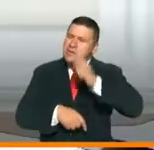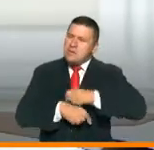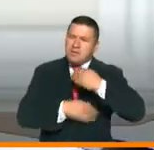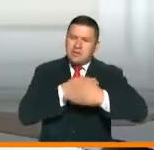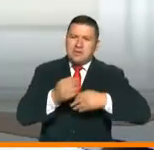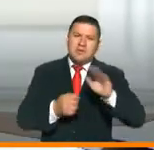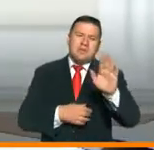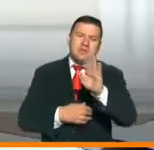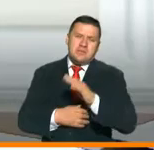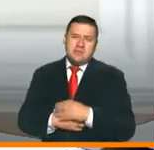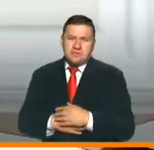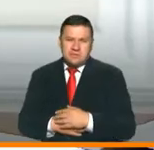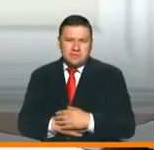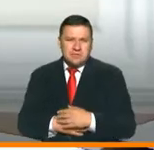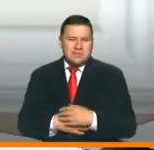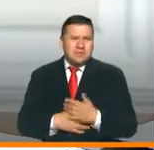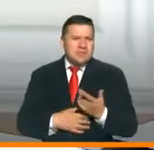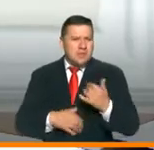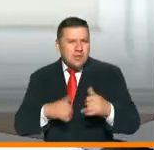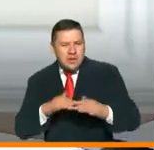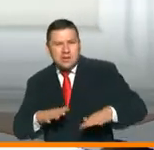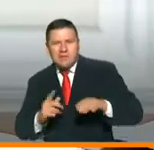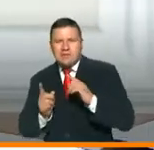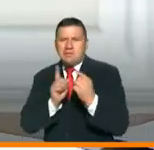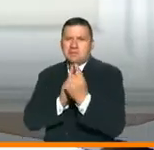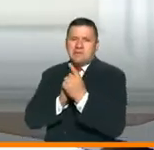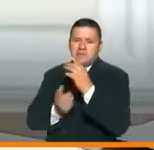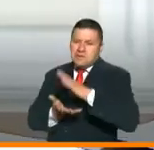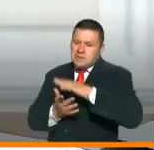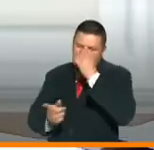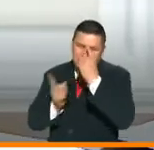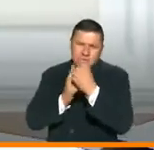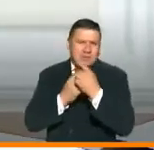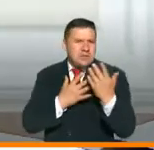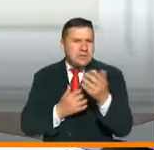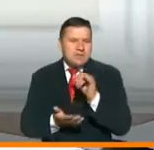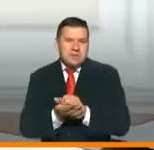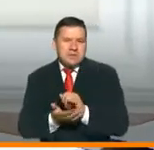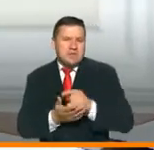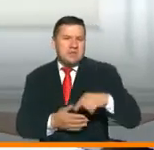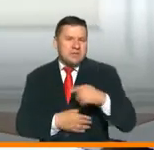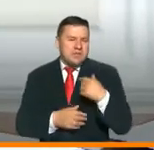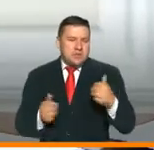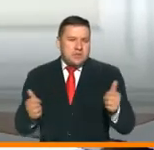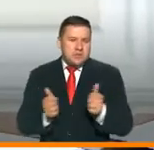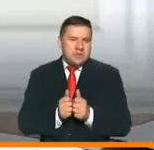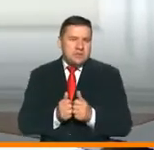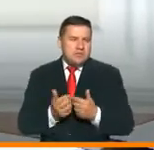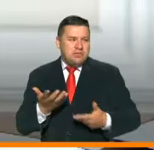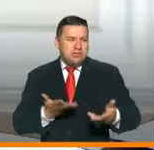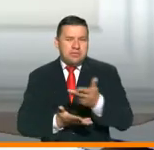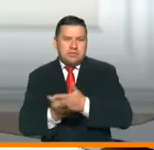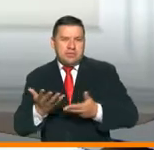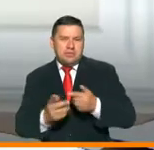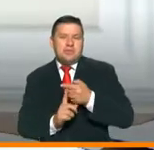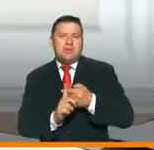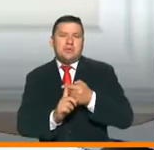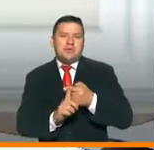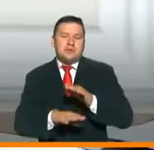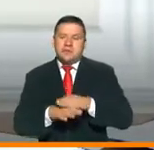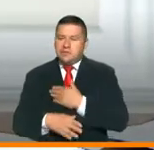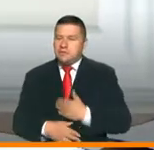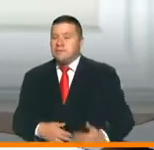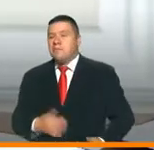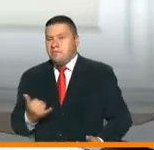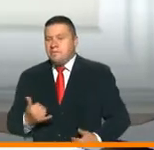que es para ustedes, para la lúdica, para el encuentro, para el aprendizaje y ver que esto mismo pues acompaña muchas dinámicas positivas, presidente.